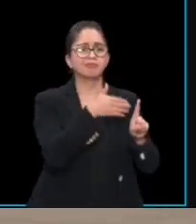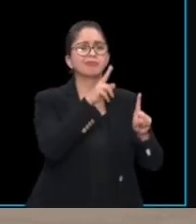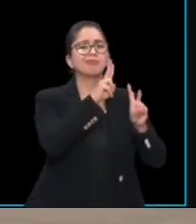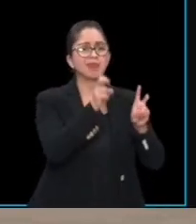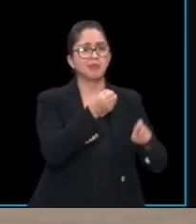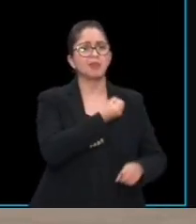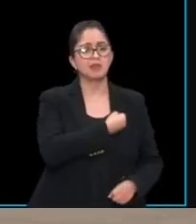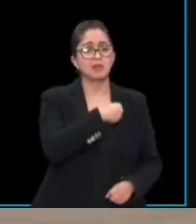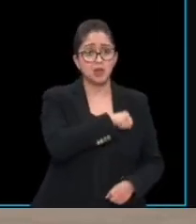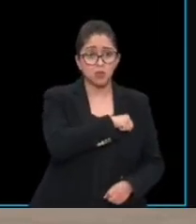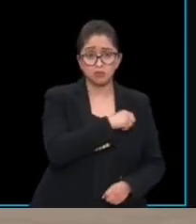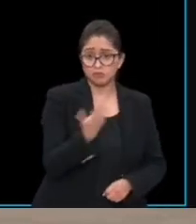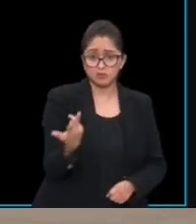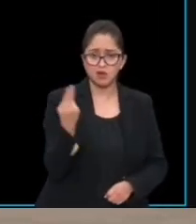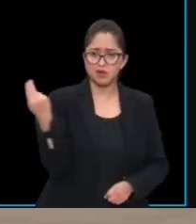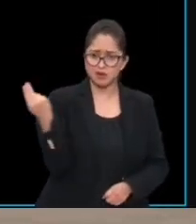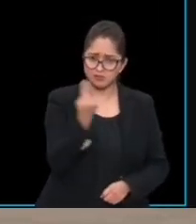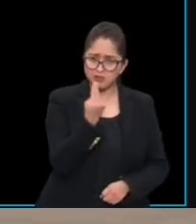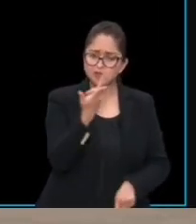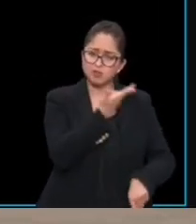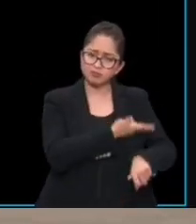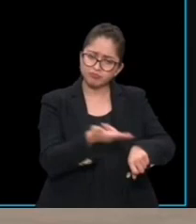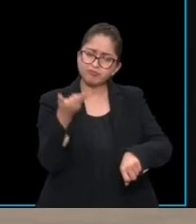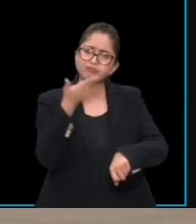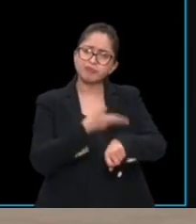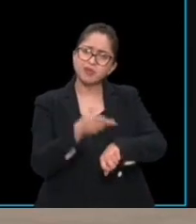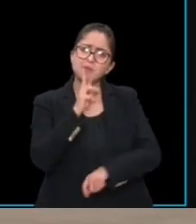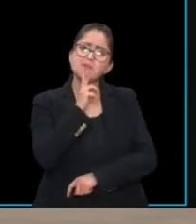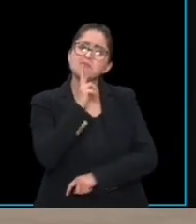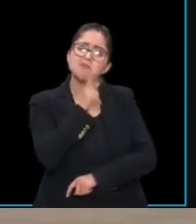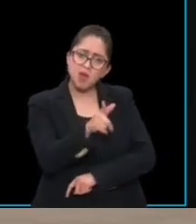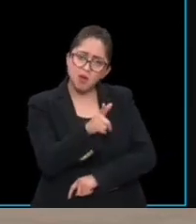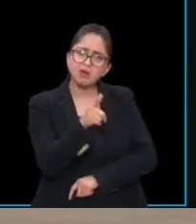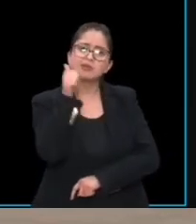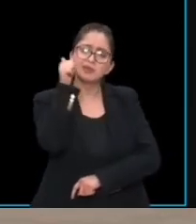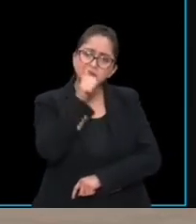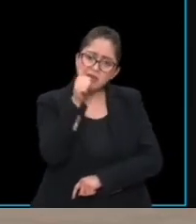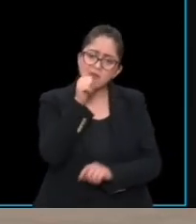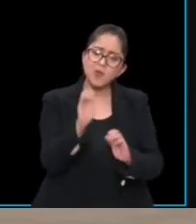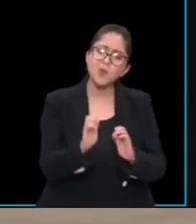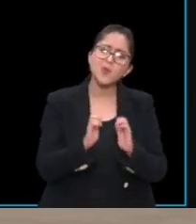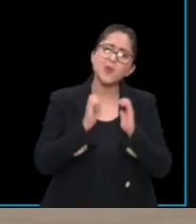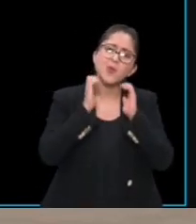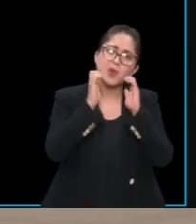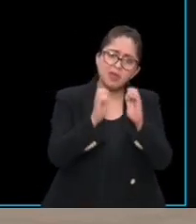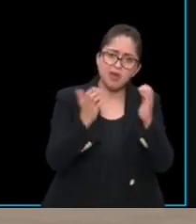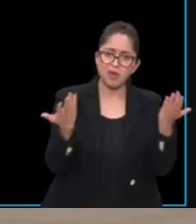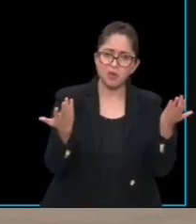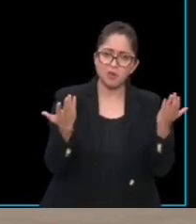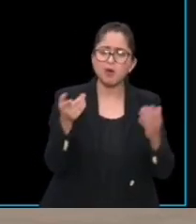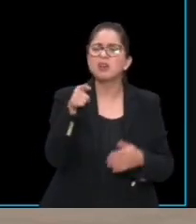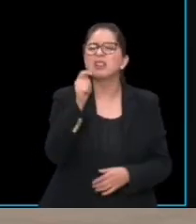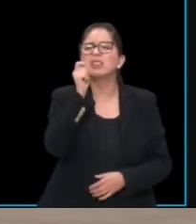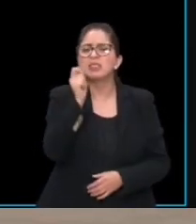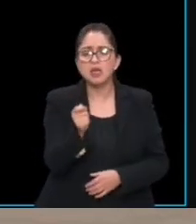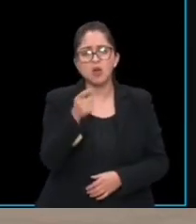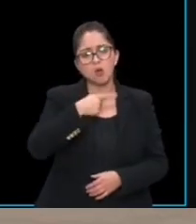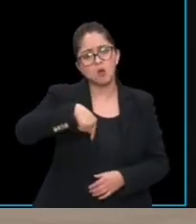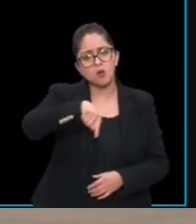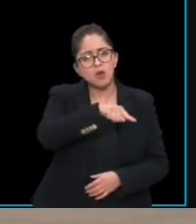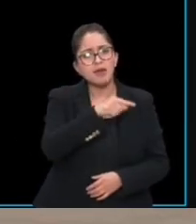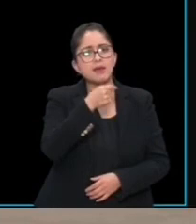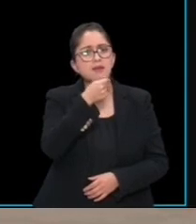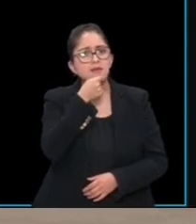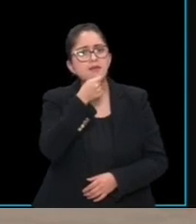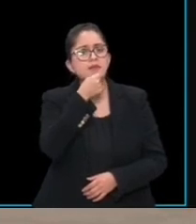forma de buscar mejores resultados que apostarle a la parte preventiva, a la parte en donde logremos que las